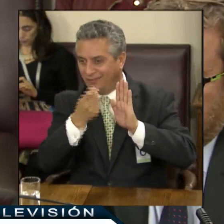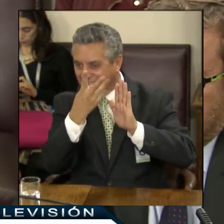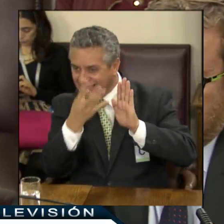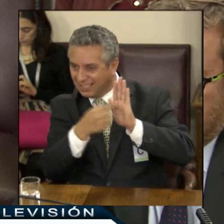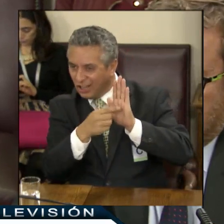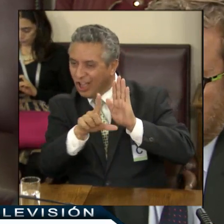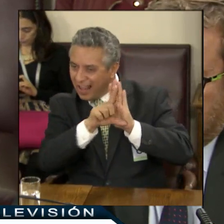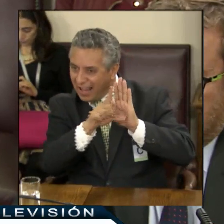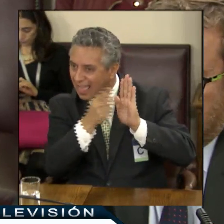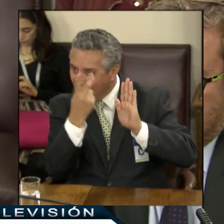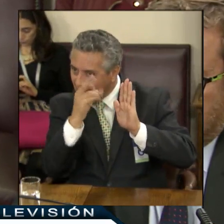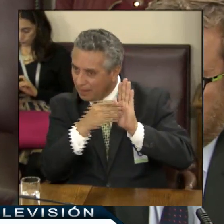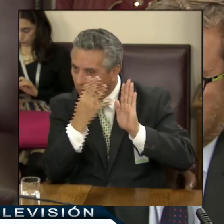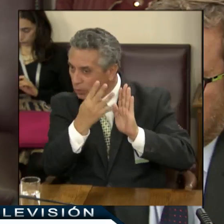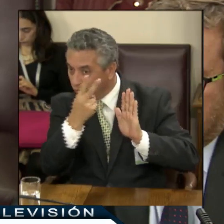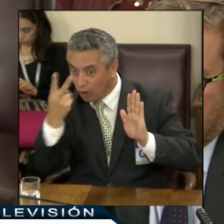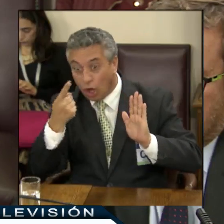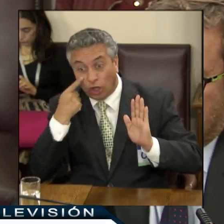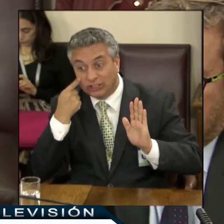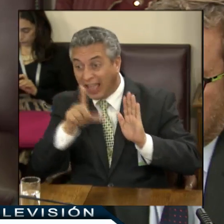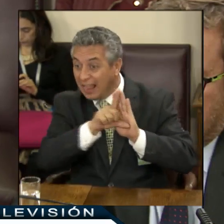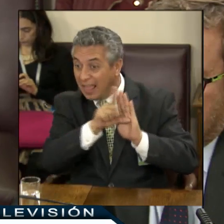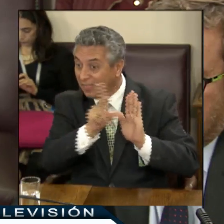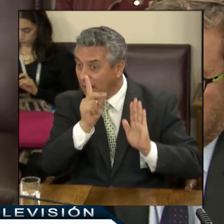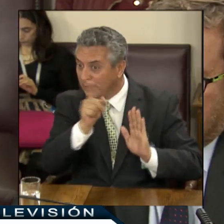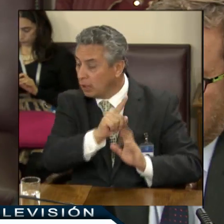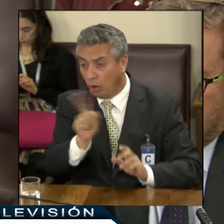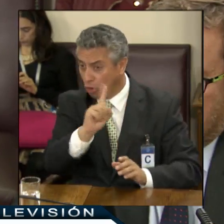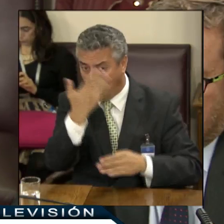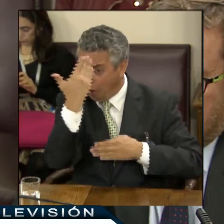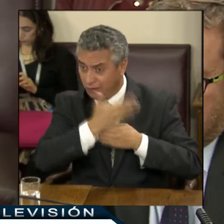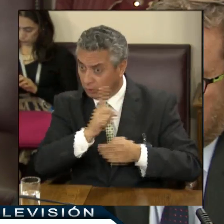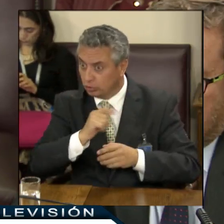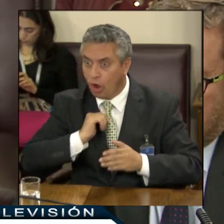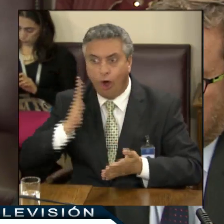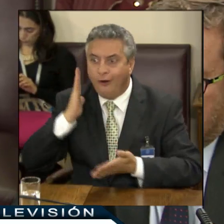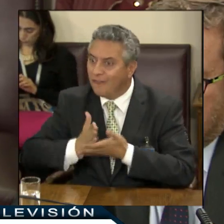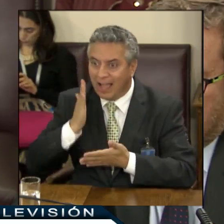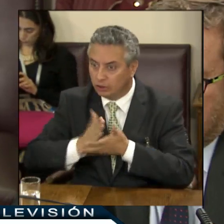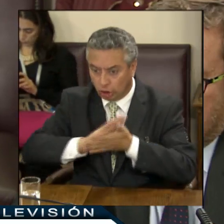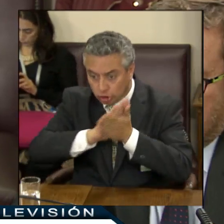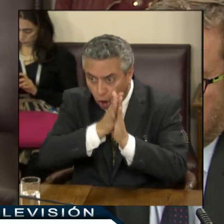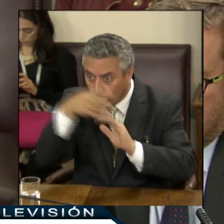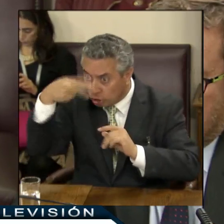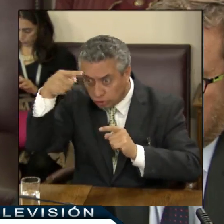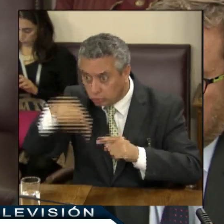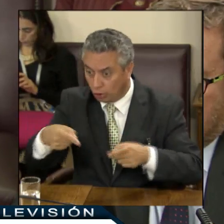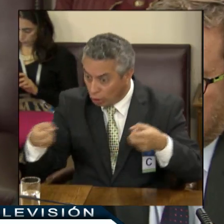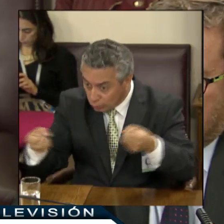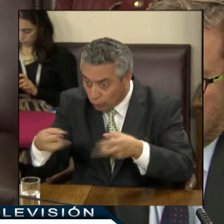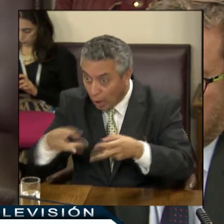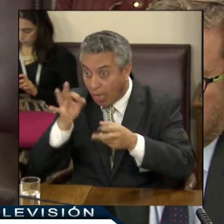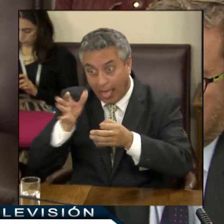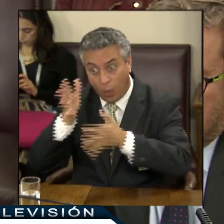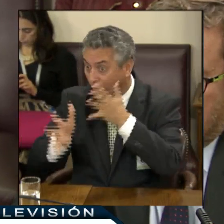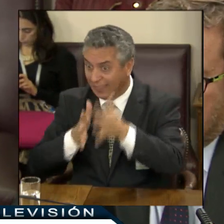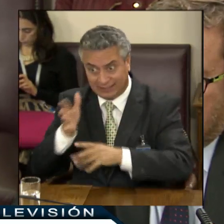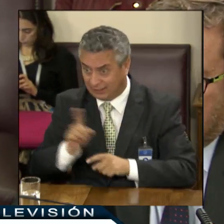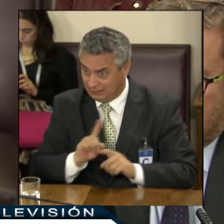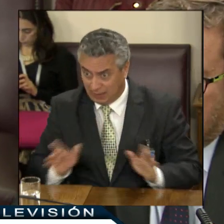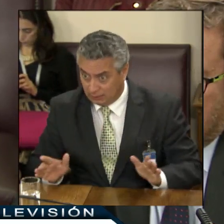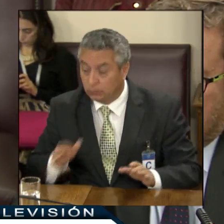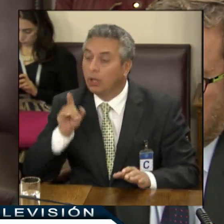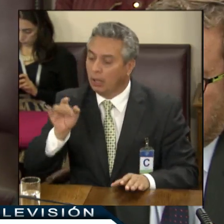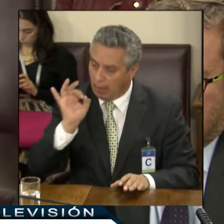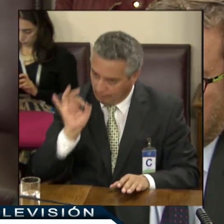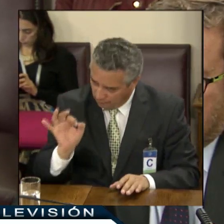20422 conocida como ley de discapacidad por cuanto no existe obligación de emitir todos todos los noticiarios con subtitulado y lenguaje de señas